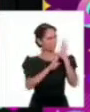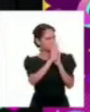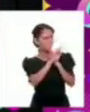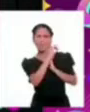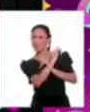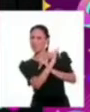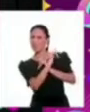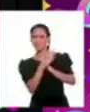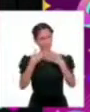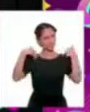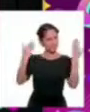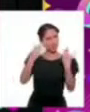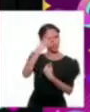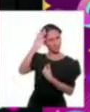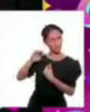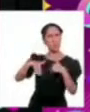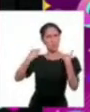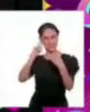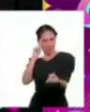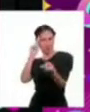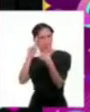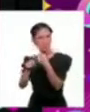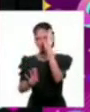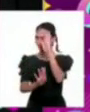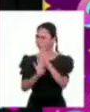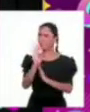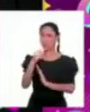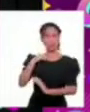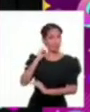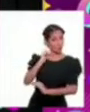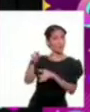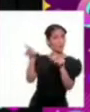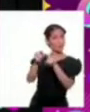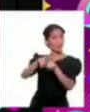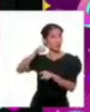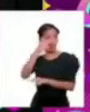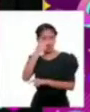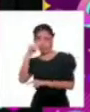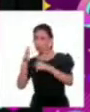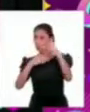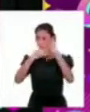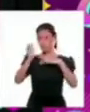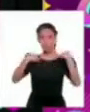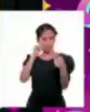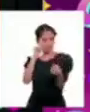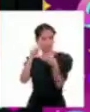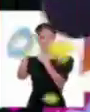no es imposible que un niño logre grandes cosas. Yo lo he logrado y cualquier otro chico lo puede hacer.